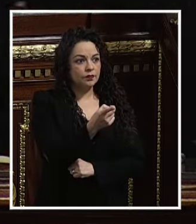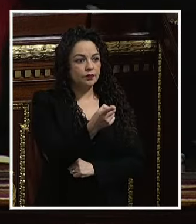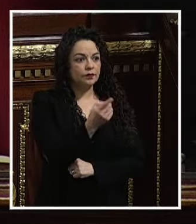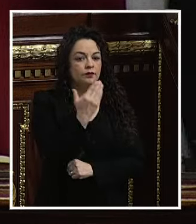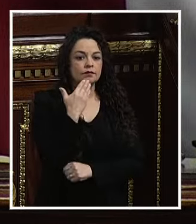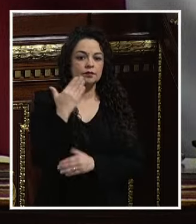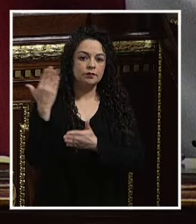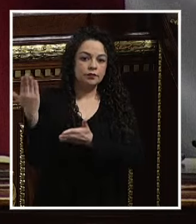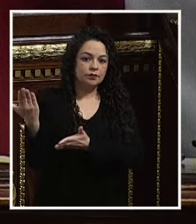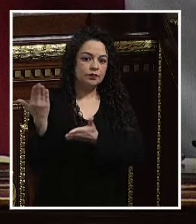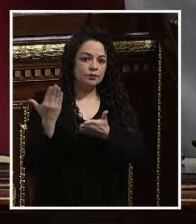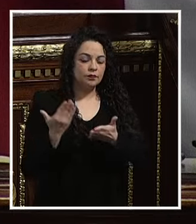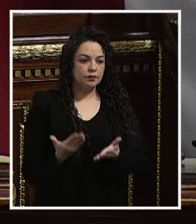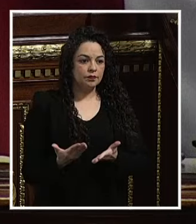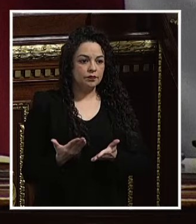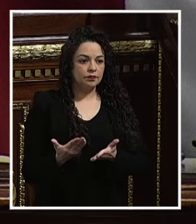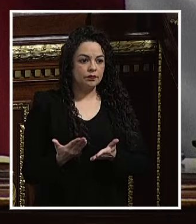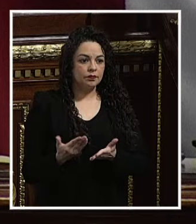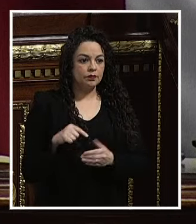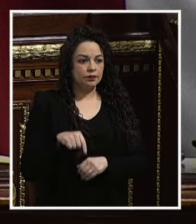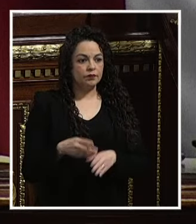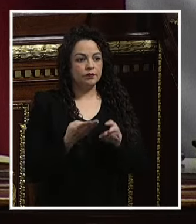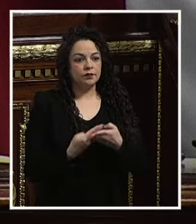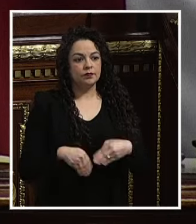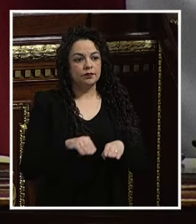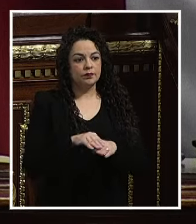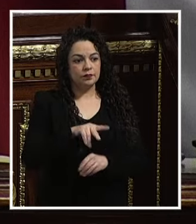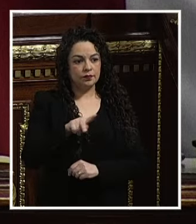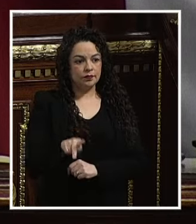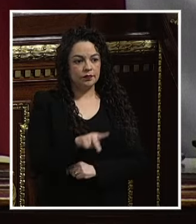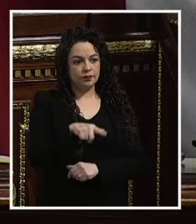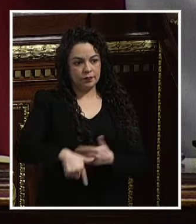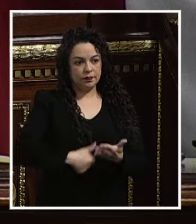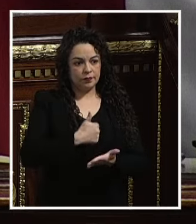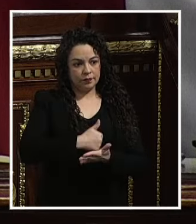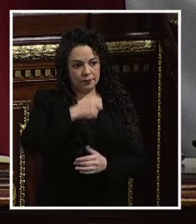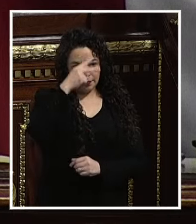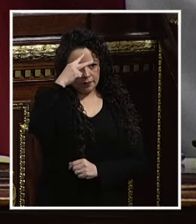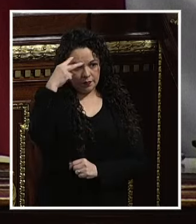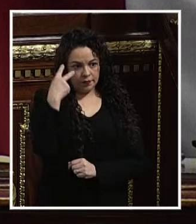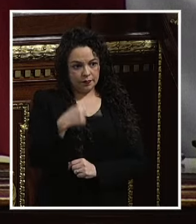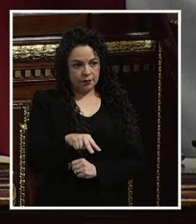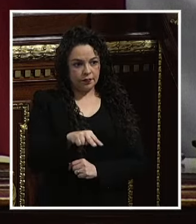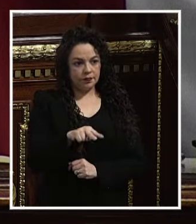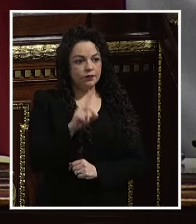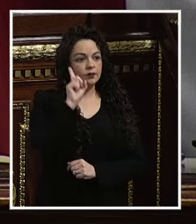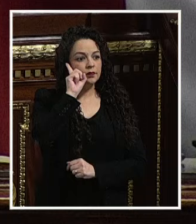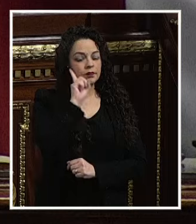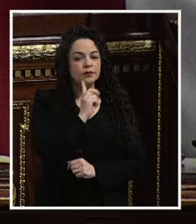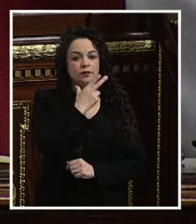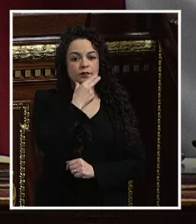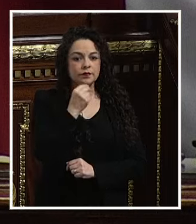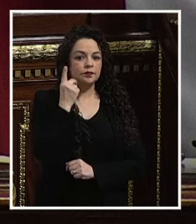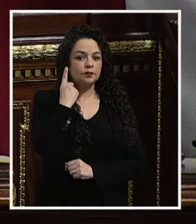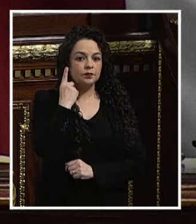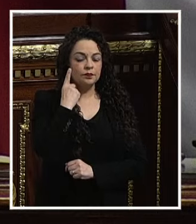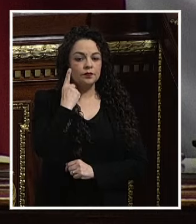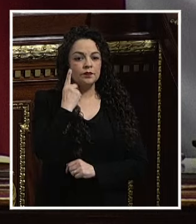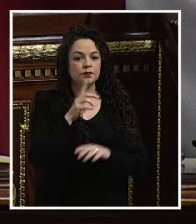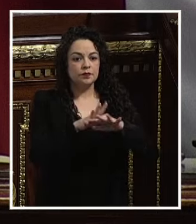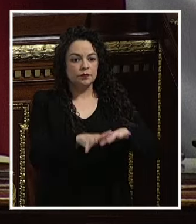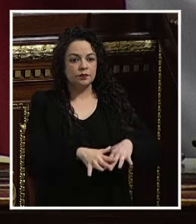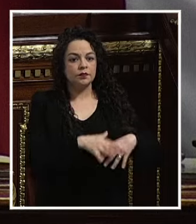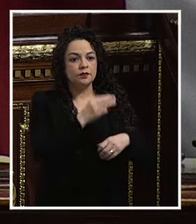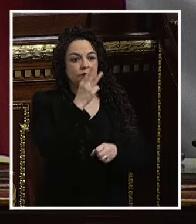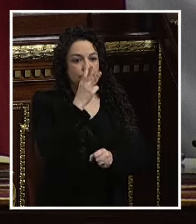una cordial bienvenida a esta Casa del Pueblo de la Ciudad de México. Diputadas y diputados de la tercera